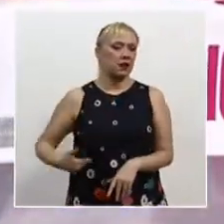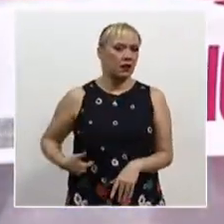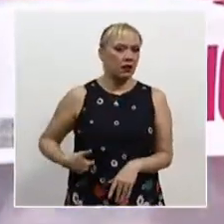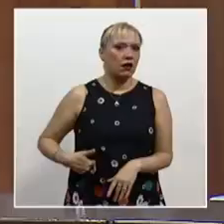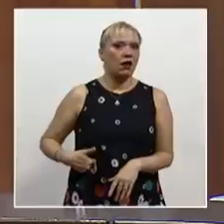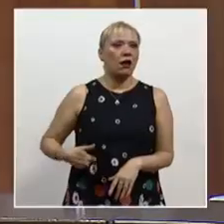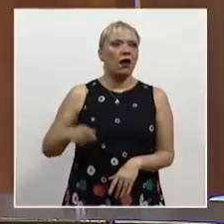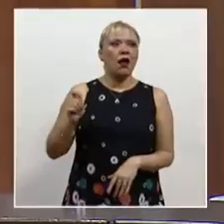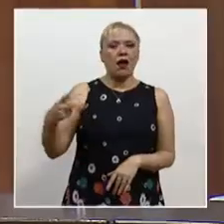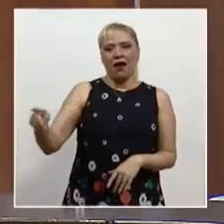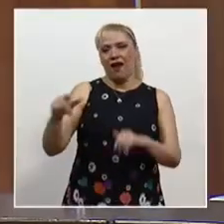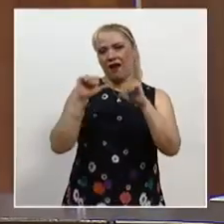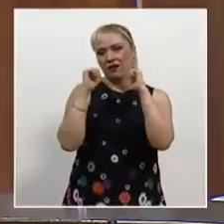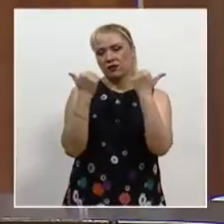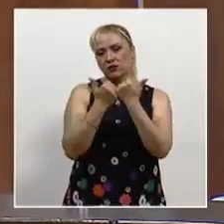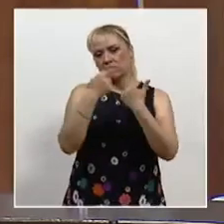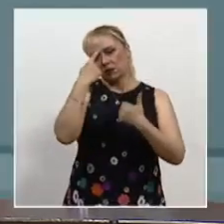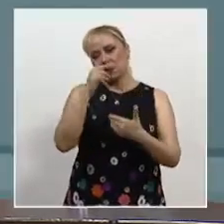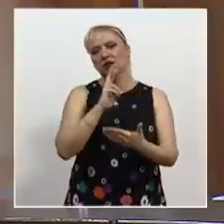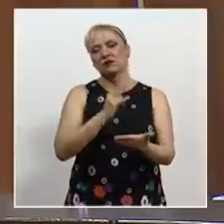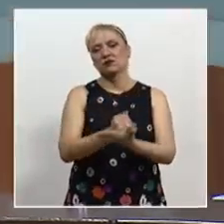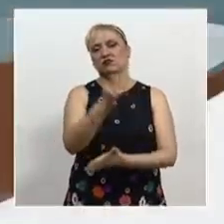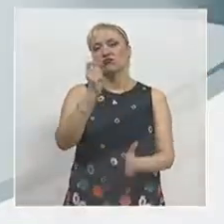extracto de la resolución combatida.